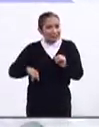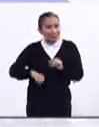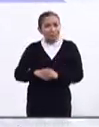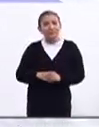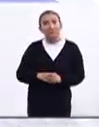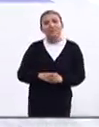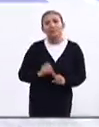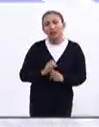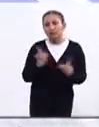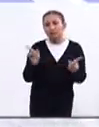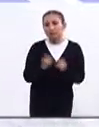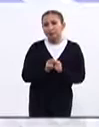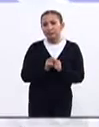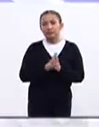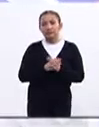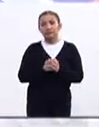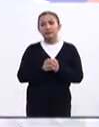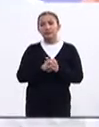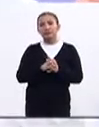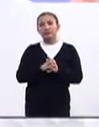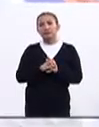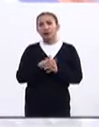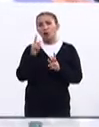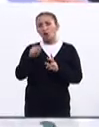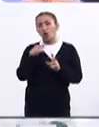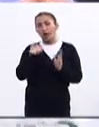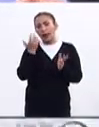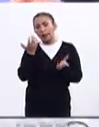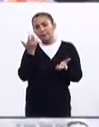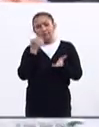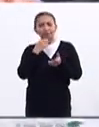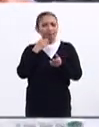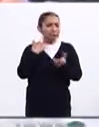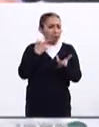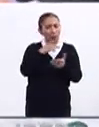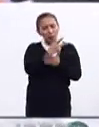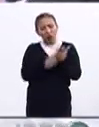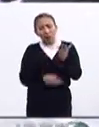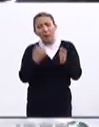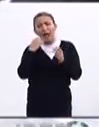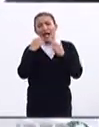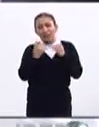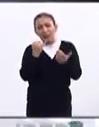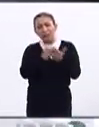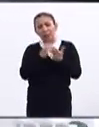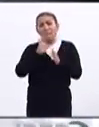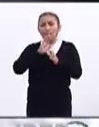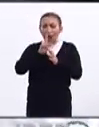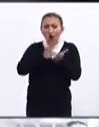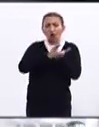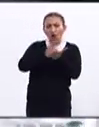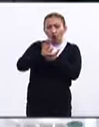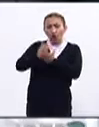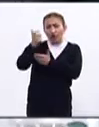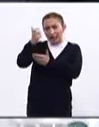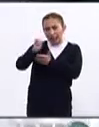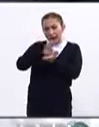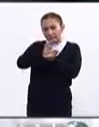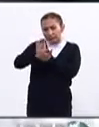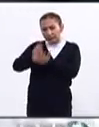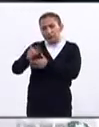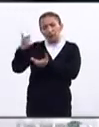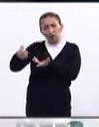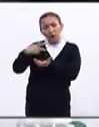Entonces, resumiendo, una política fiscal progresiva, con ello una mejor distribución del ingreso,